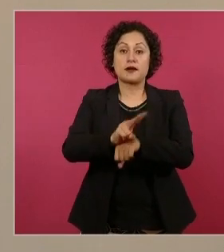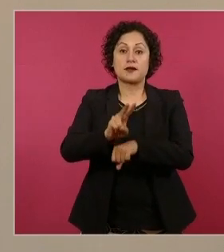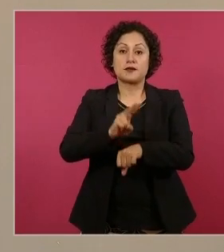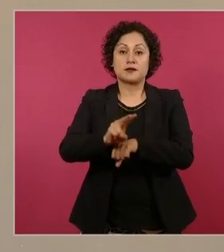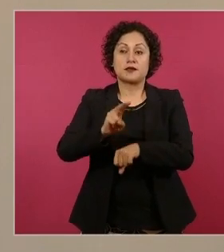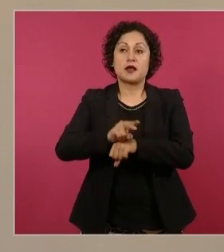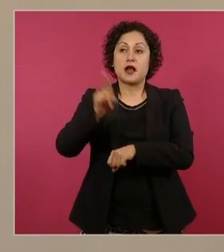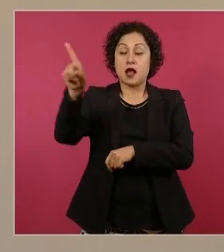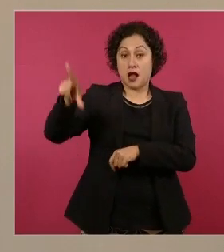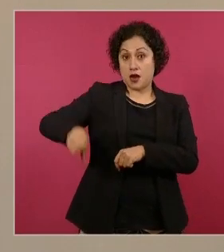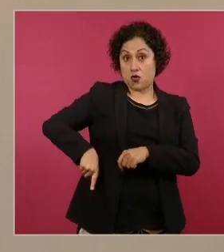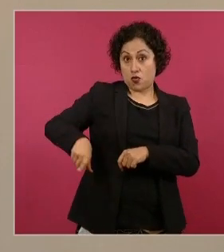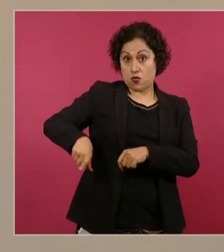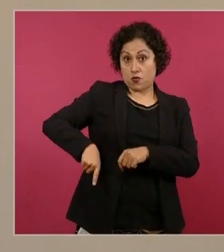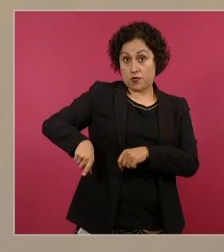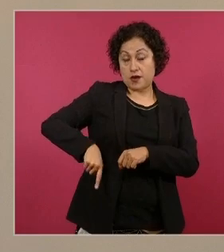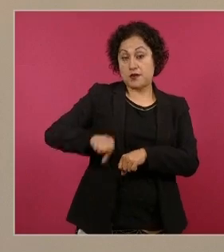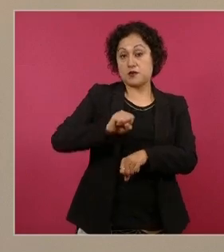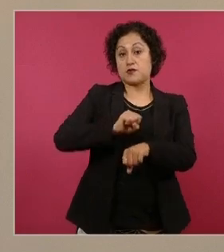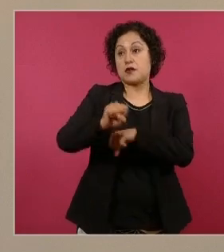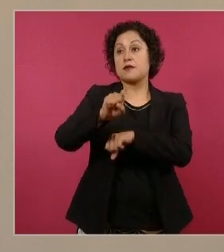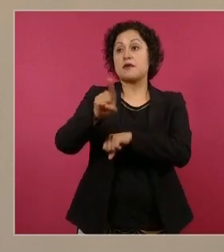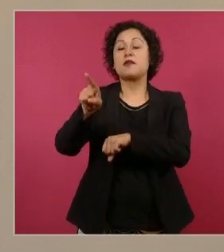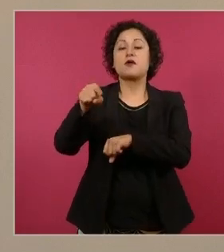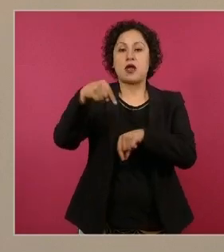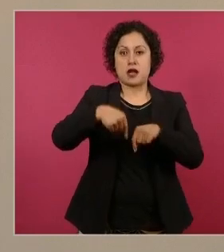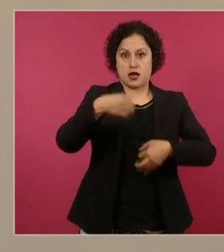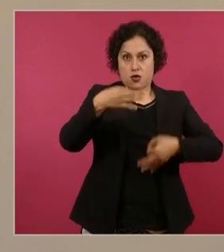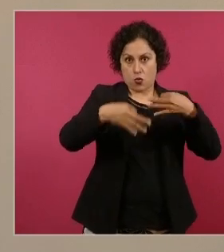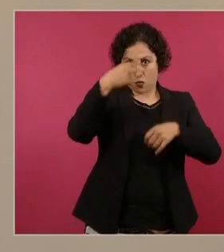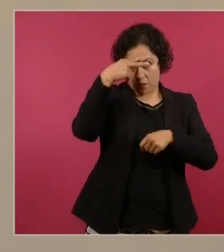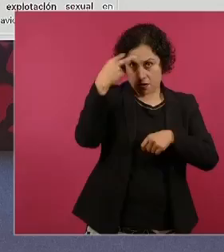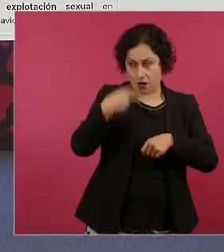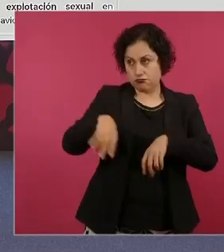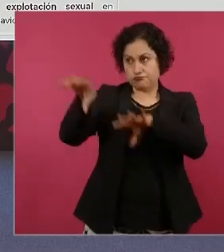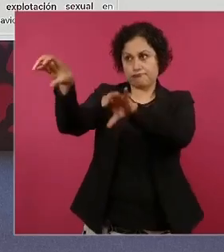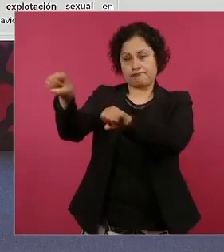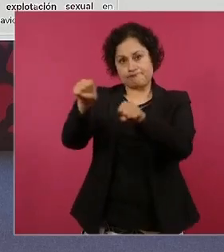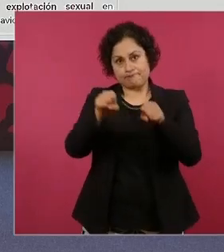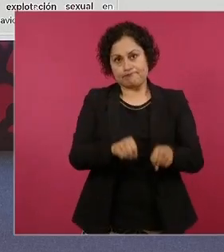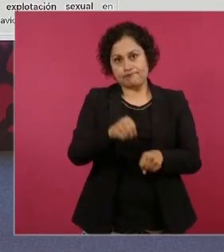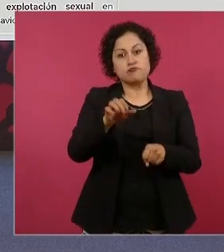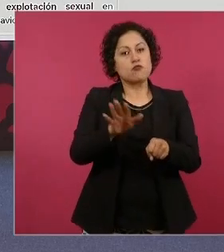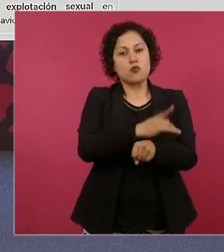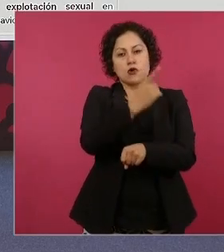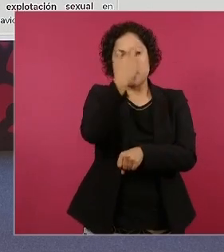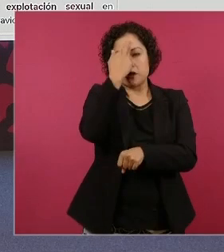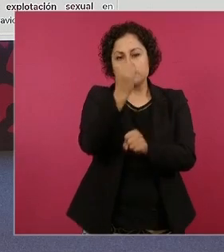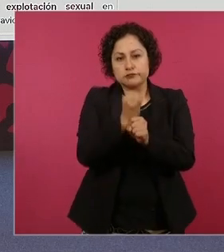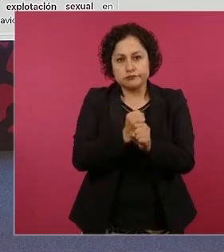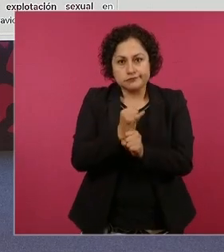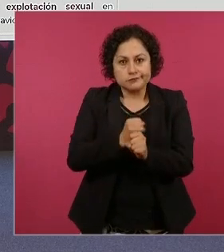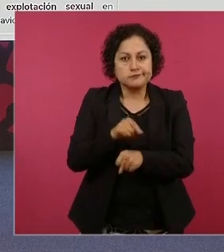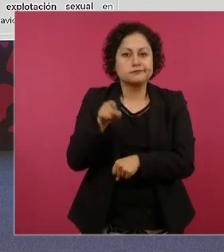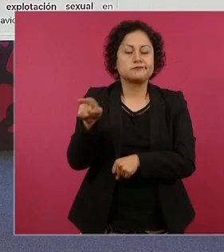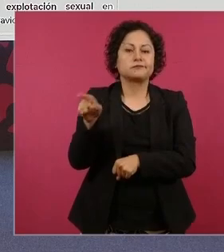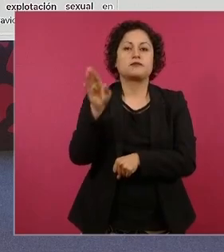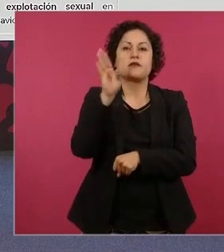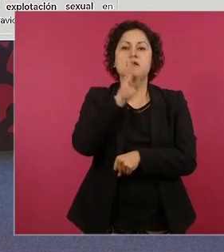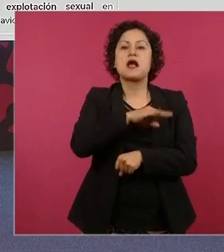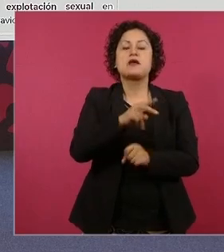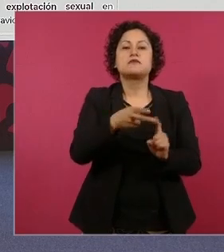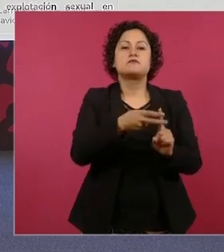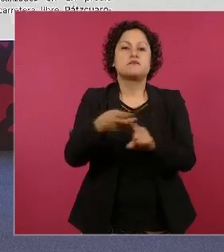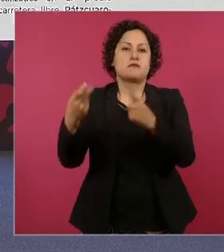Salvador, requerido por un juez aquí en la Ciudad de México por los delitos de trata de personas en su modalidad de explotación